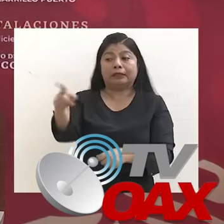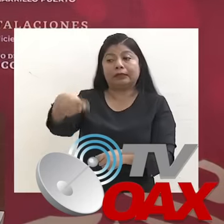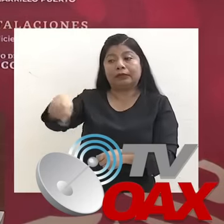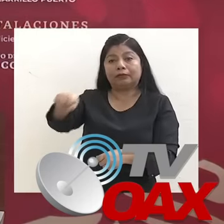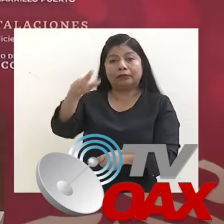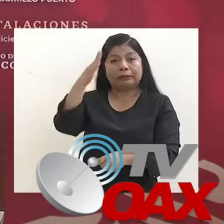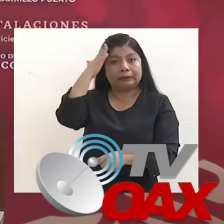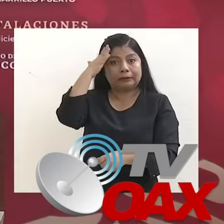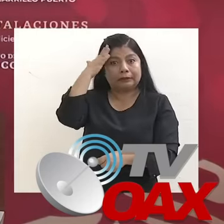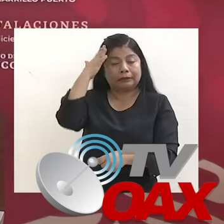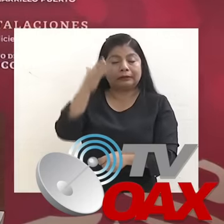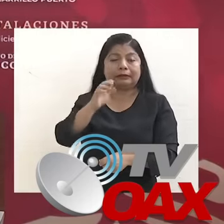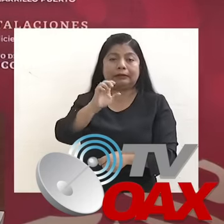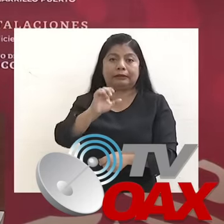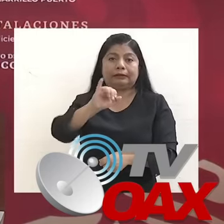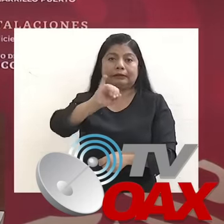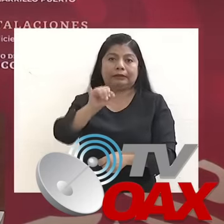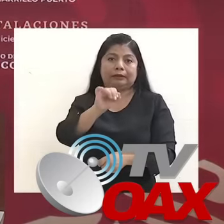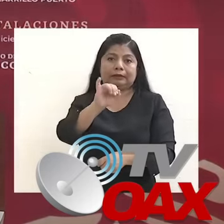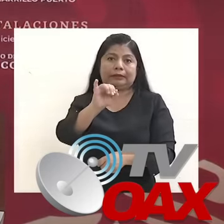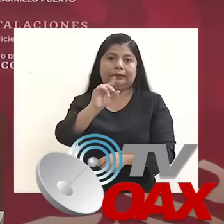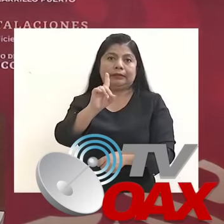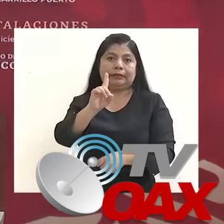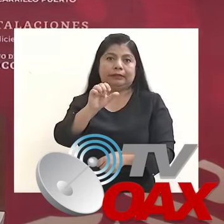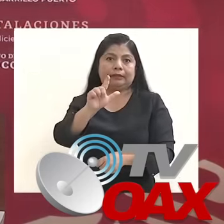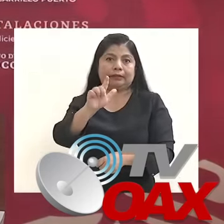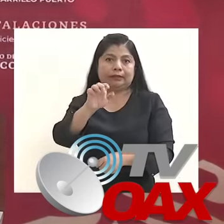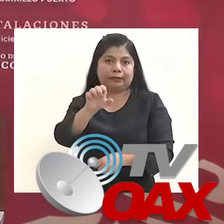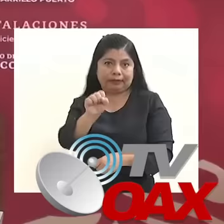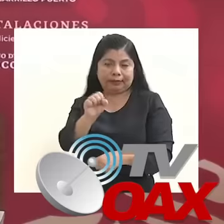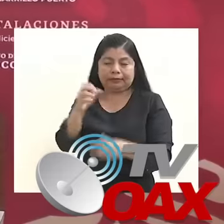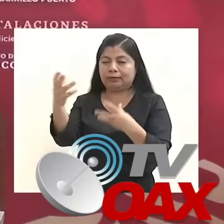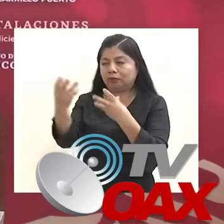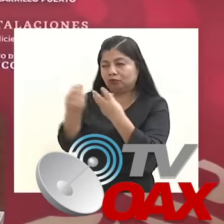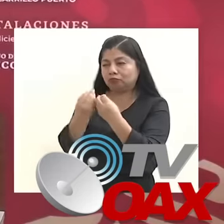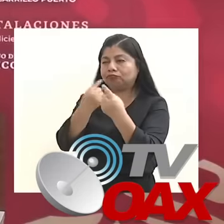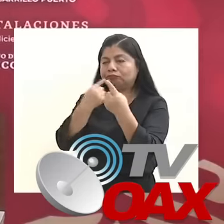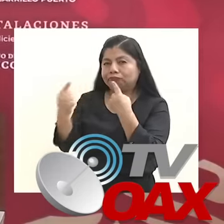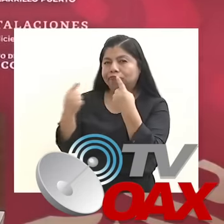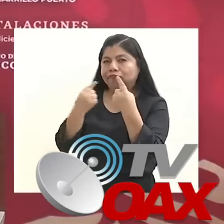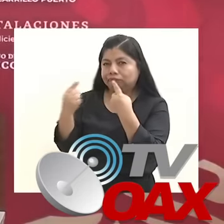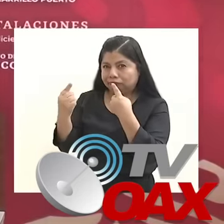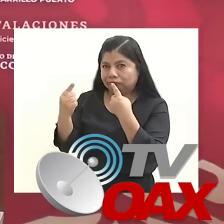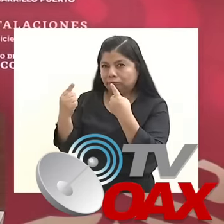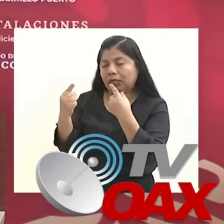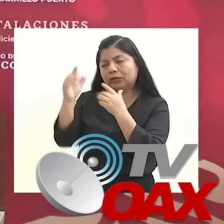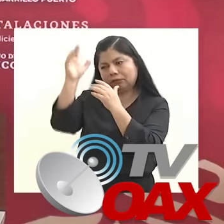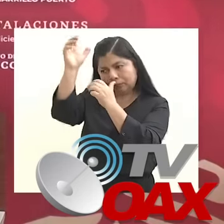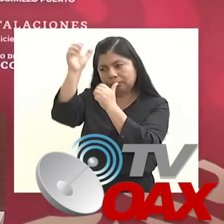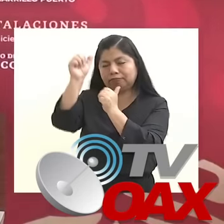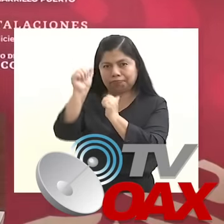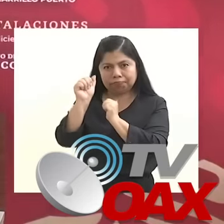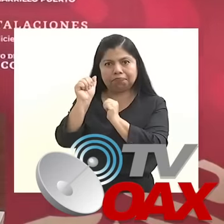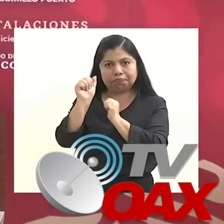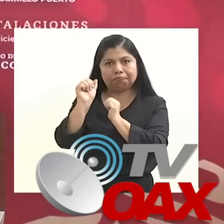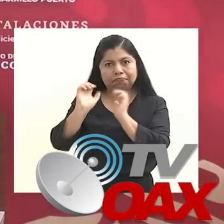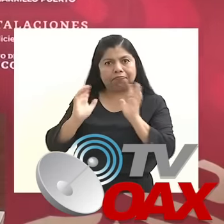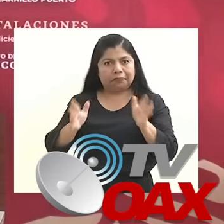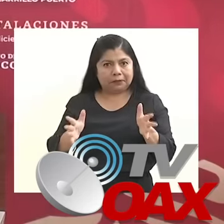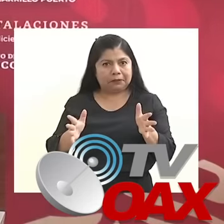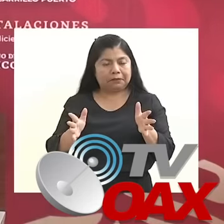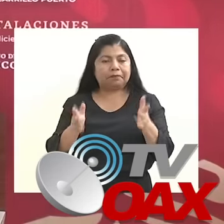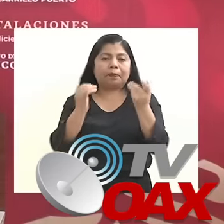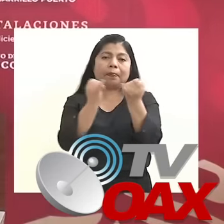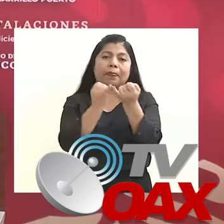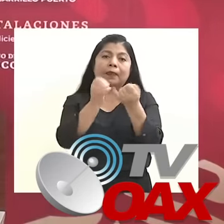los de la Secretaría de Reforma